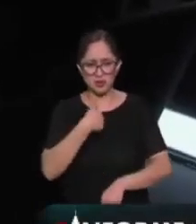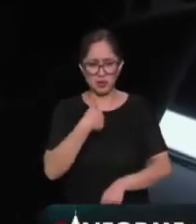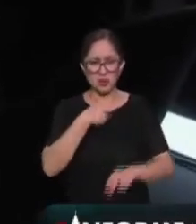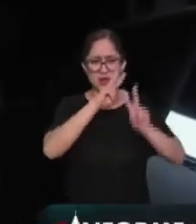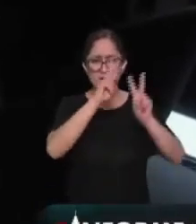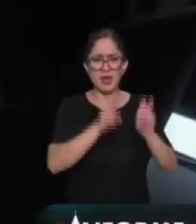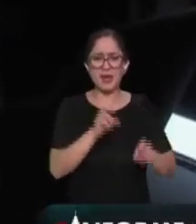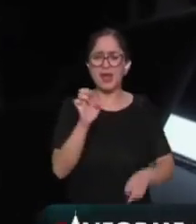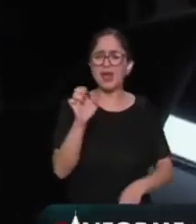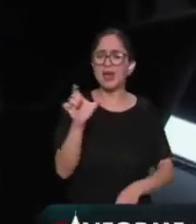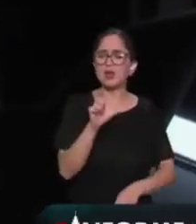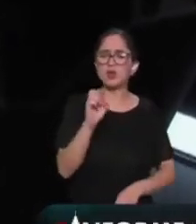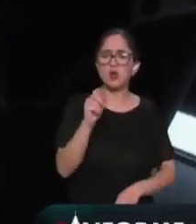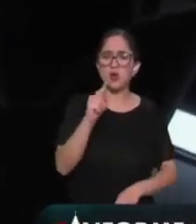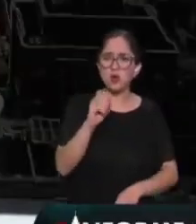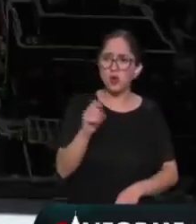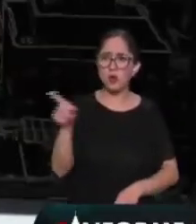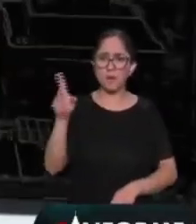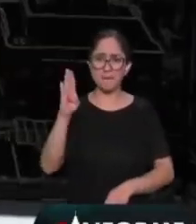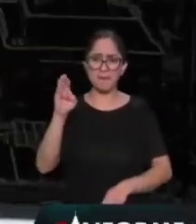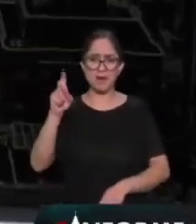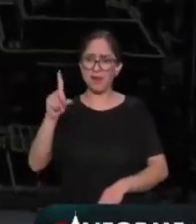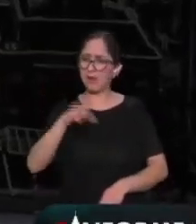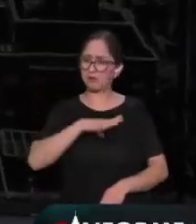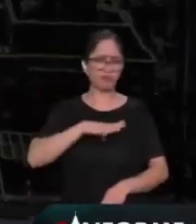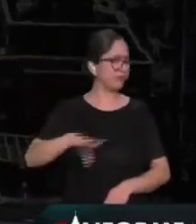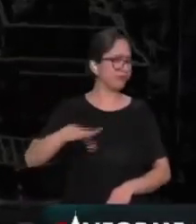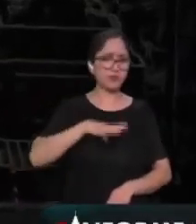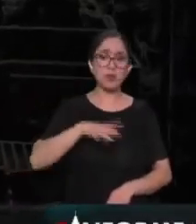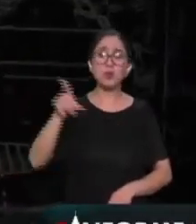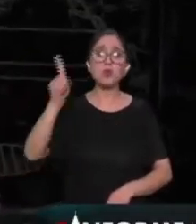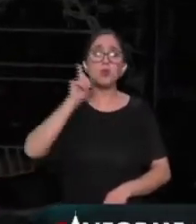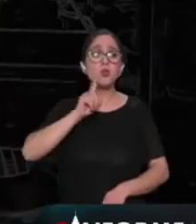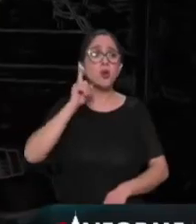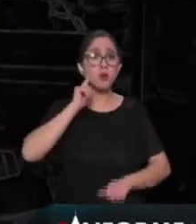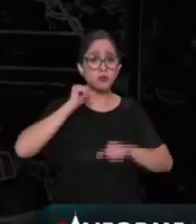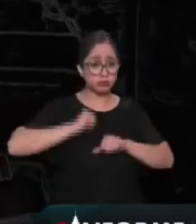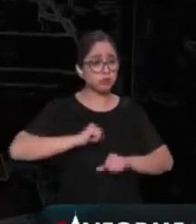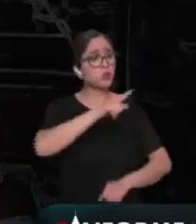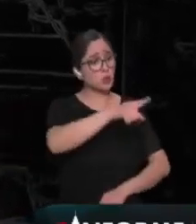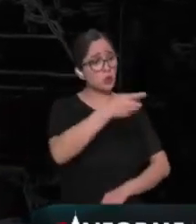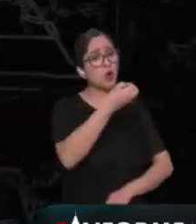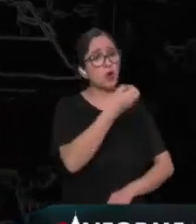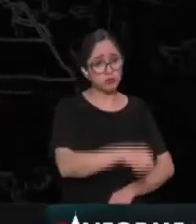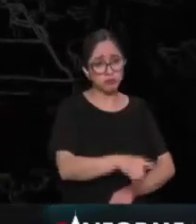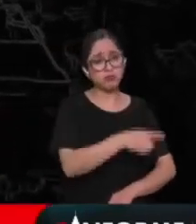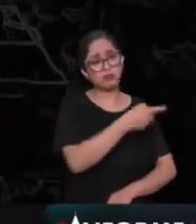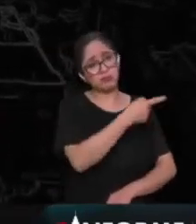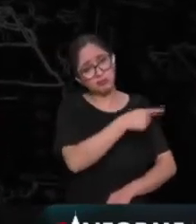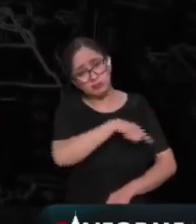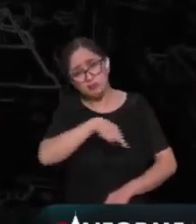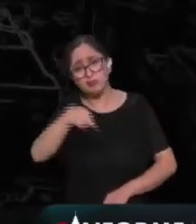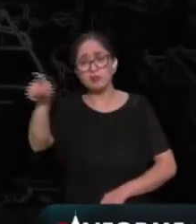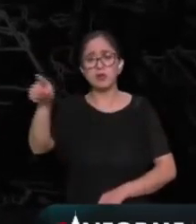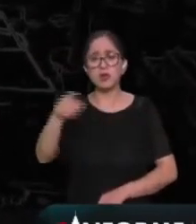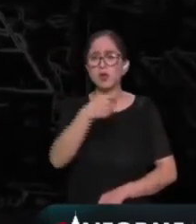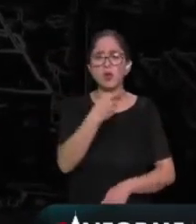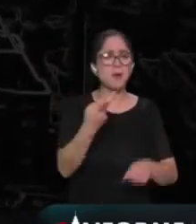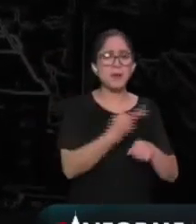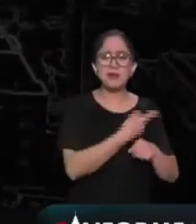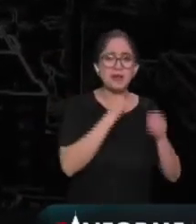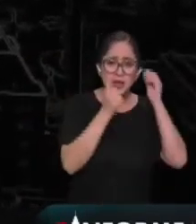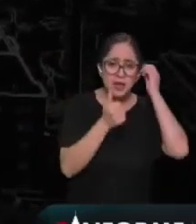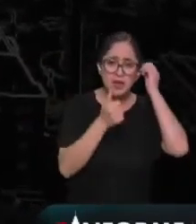No. Y Brenda no quería, pero la custodia dijo, no, sí tengo obligación me indicaron mucho que te tengo que llevar, no pasa nada. Pero